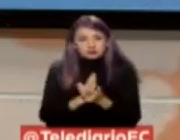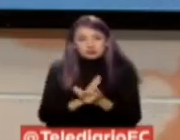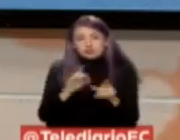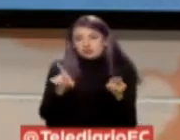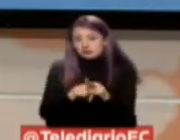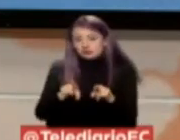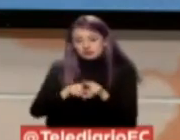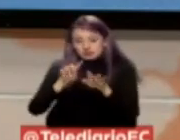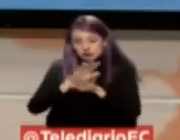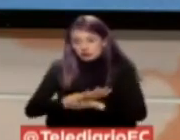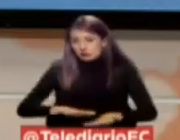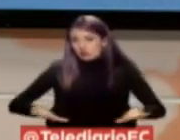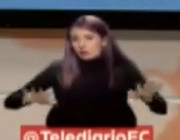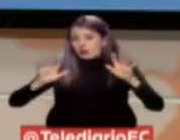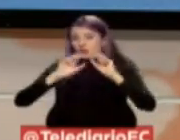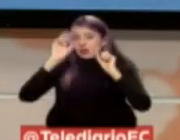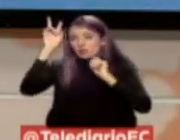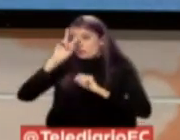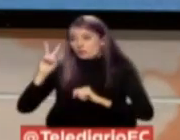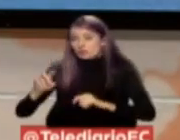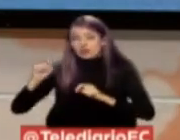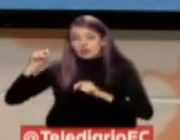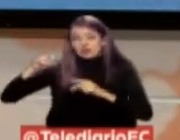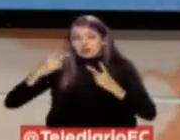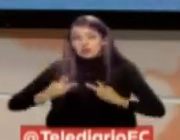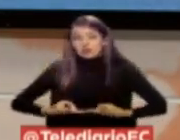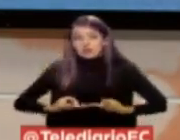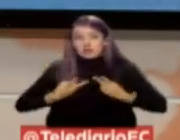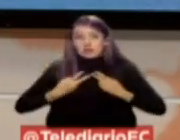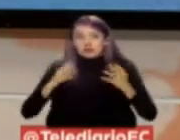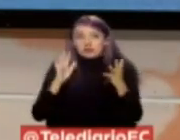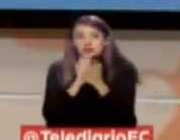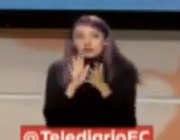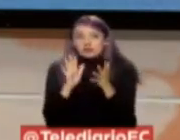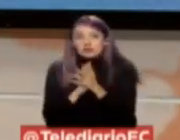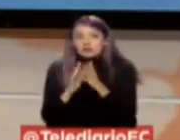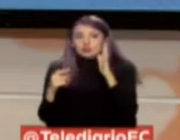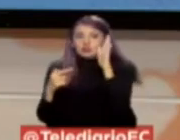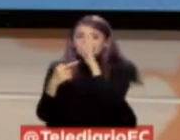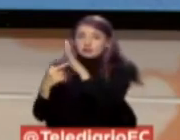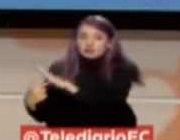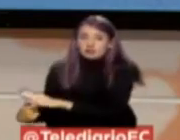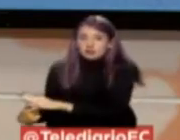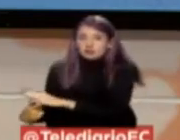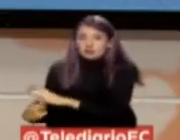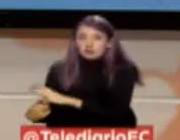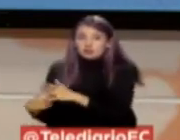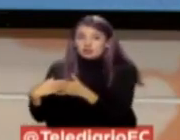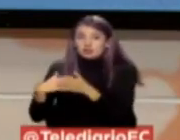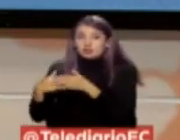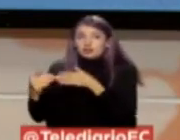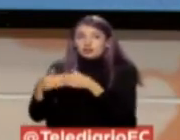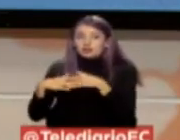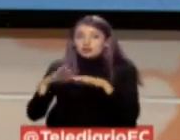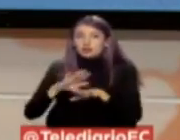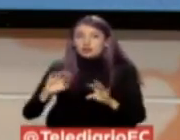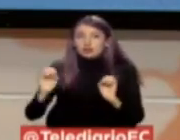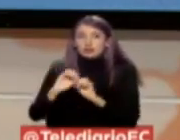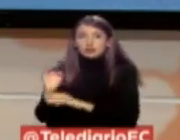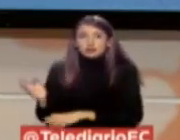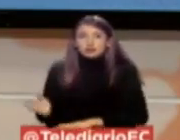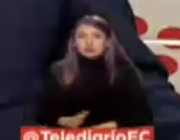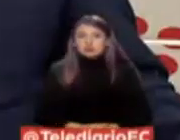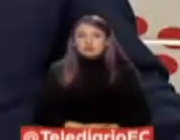esos venezolanos puedan vivir tranquilos en el Ecuador. Ni ataques xenófobos, ni criminales que puedan entrar en el Ecuador a hacer lo que les da la